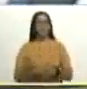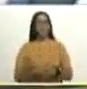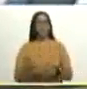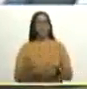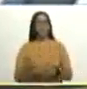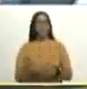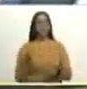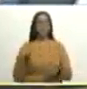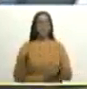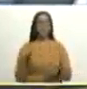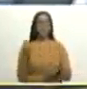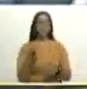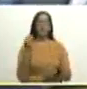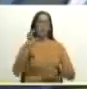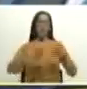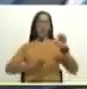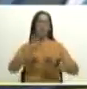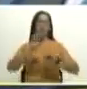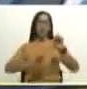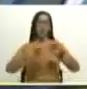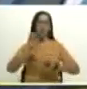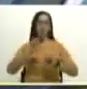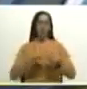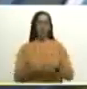Así que tengo cómo evaluar